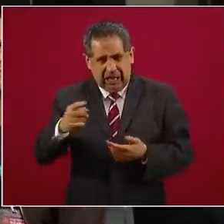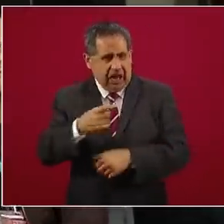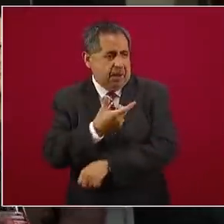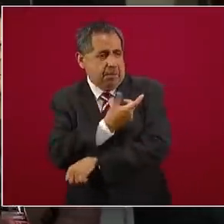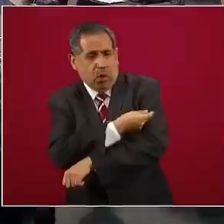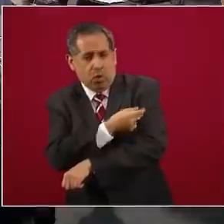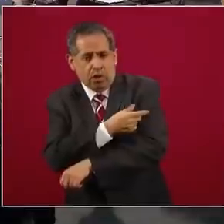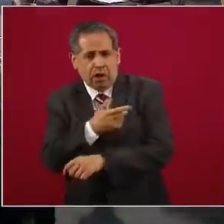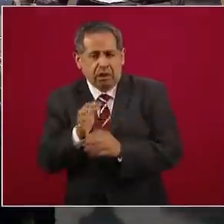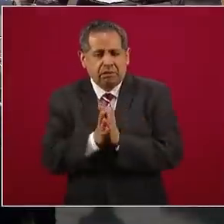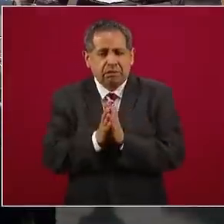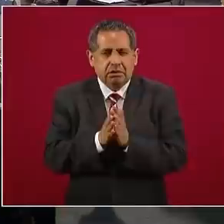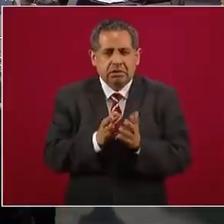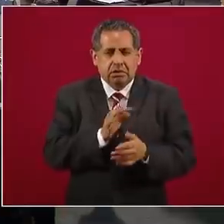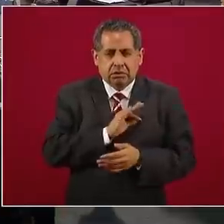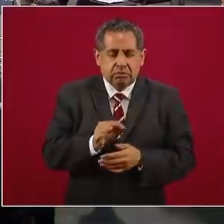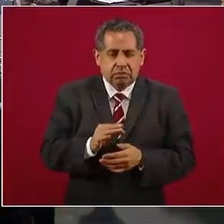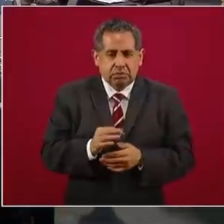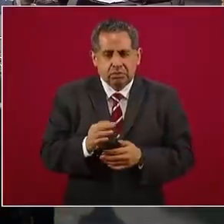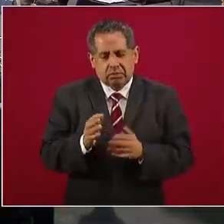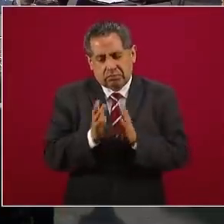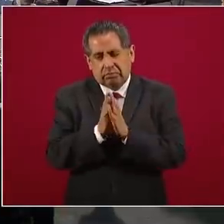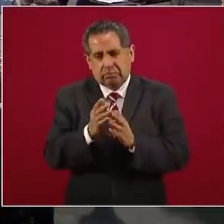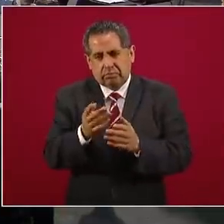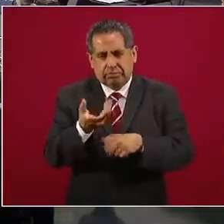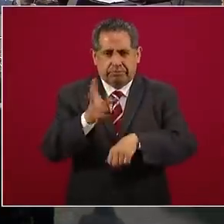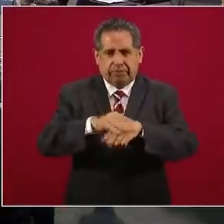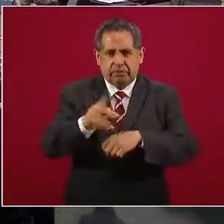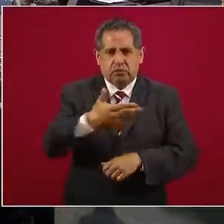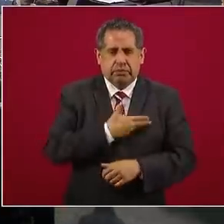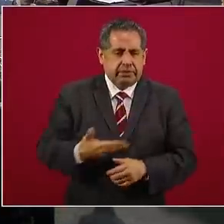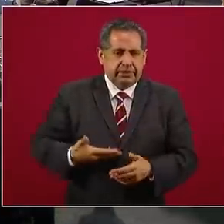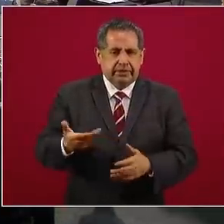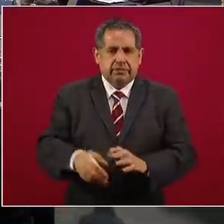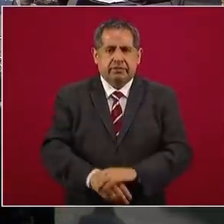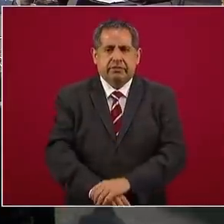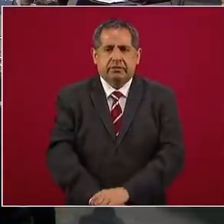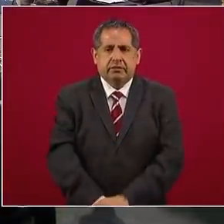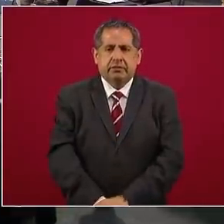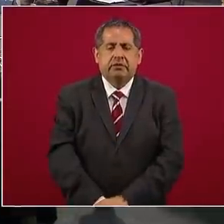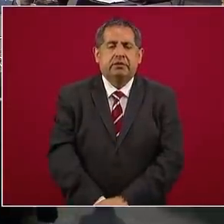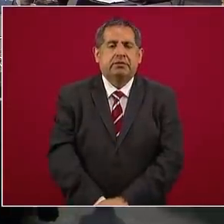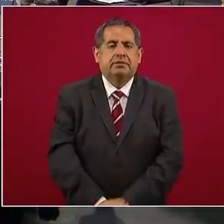Esas preguntas en primer momento, señor presidente, por favor.